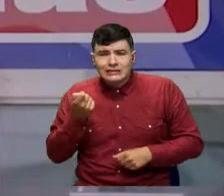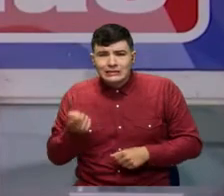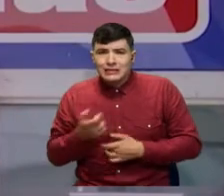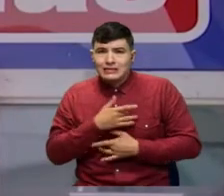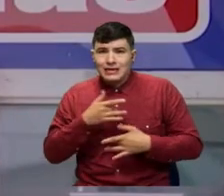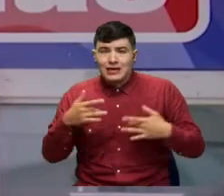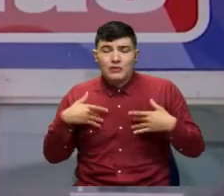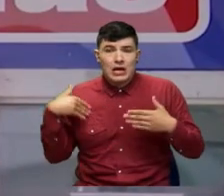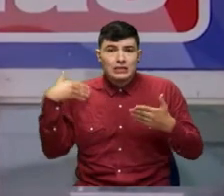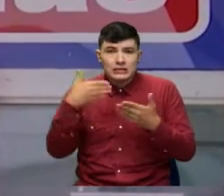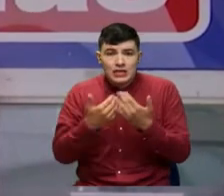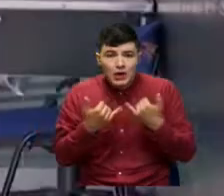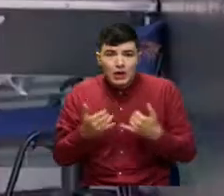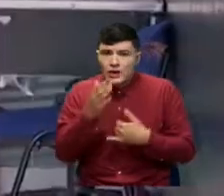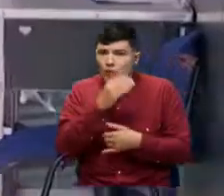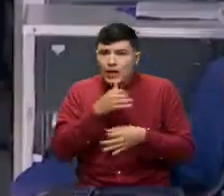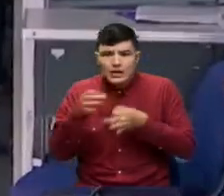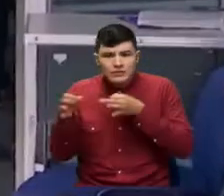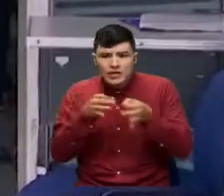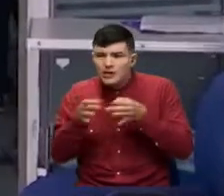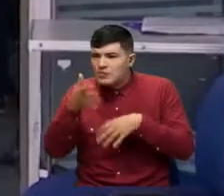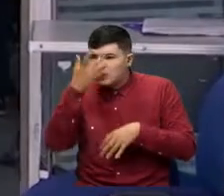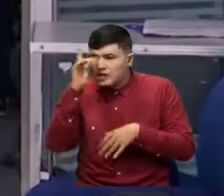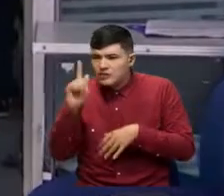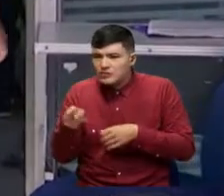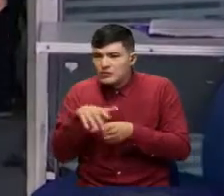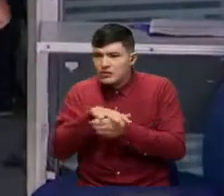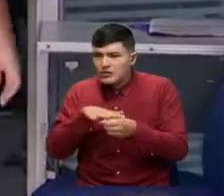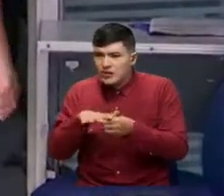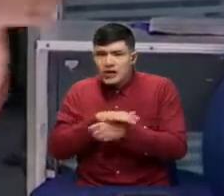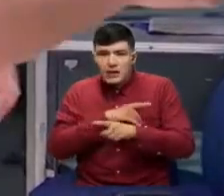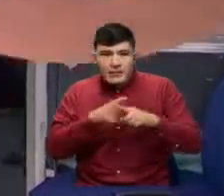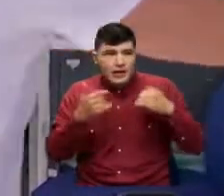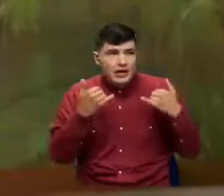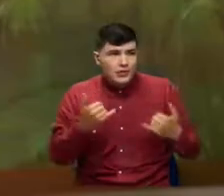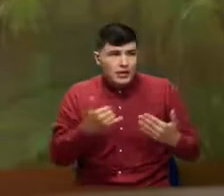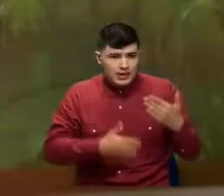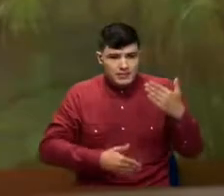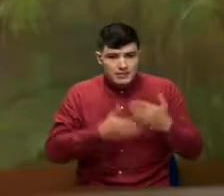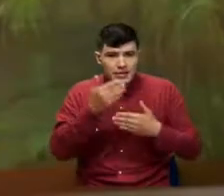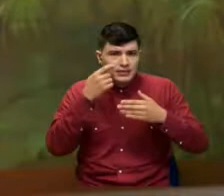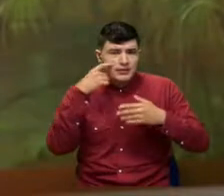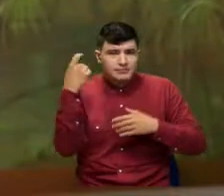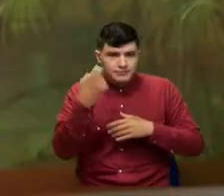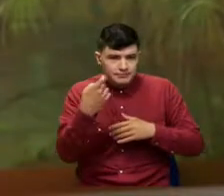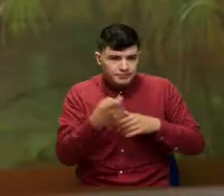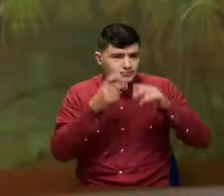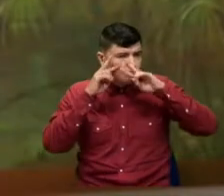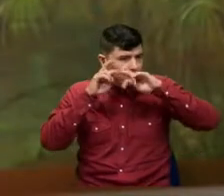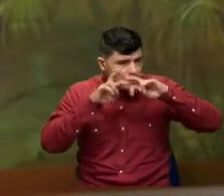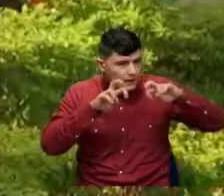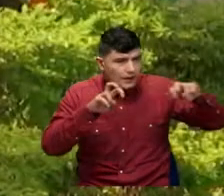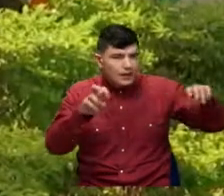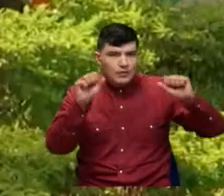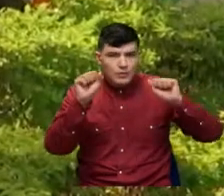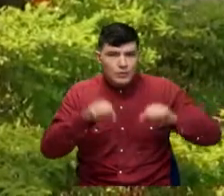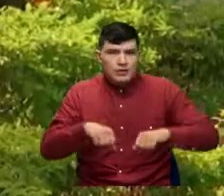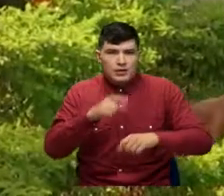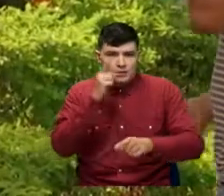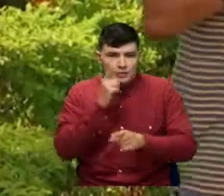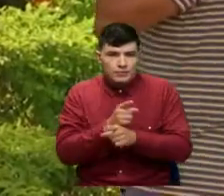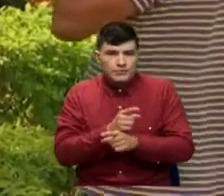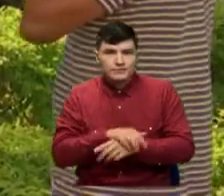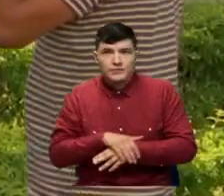momento no hay explicación alguna de los hechos ocurridos el motivo de investigación y se harán los procedimientos que corresponden